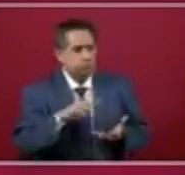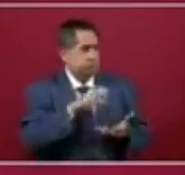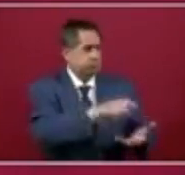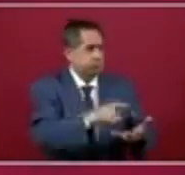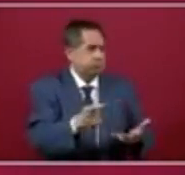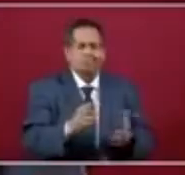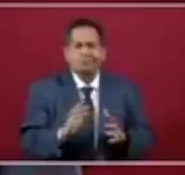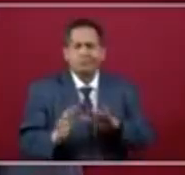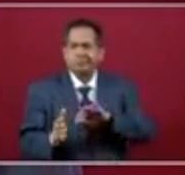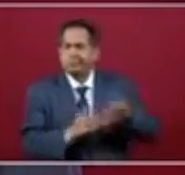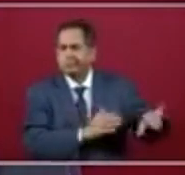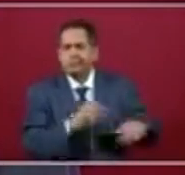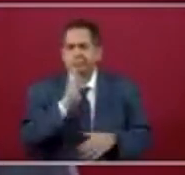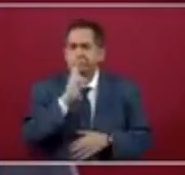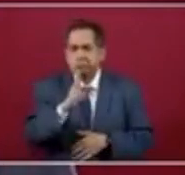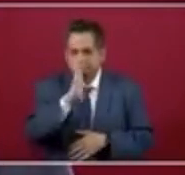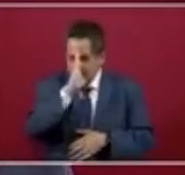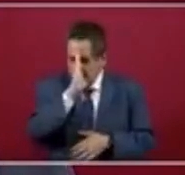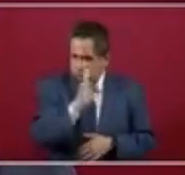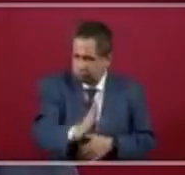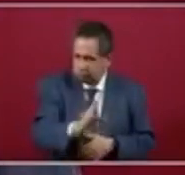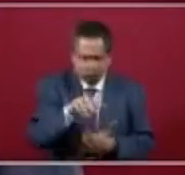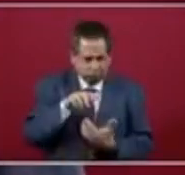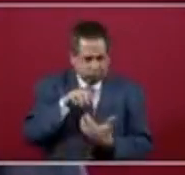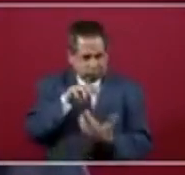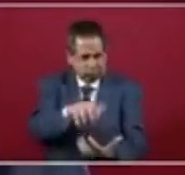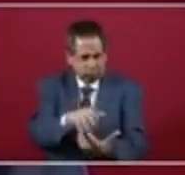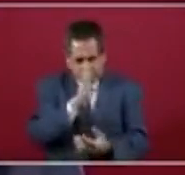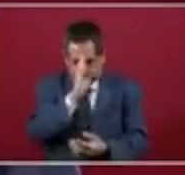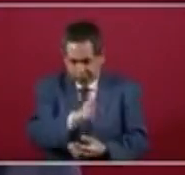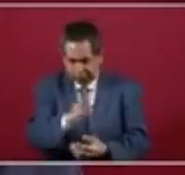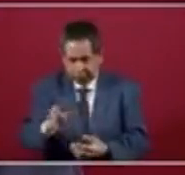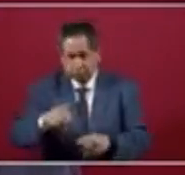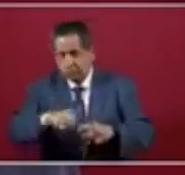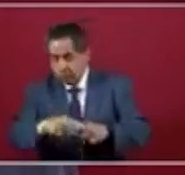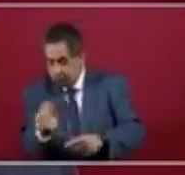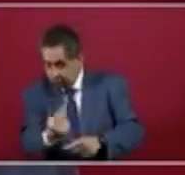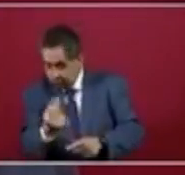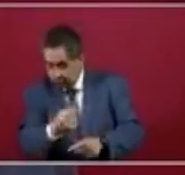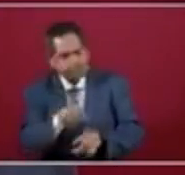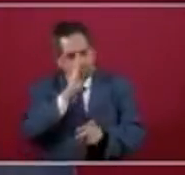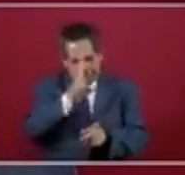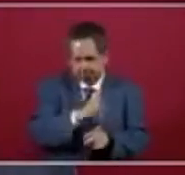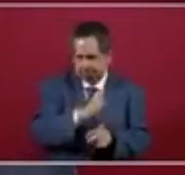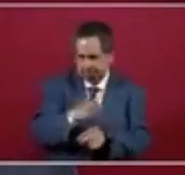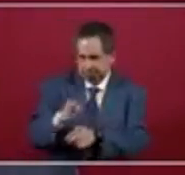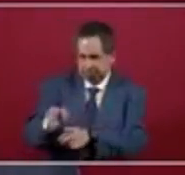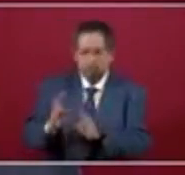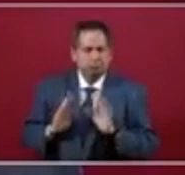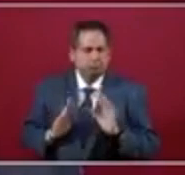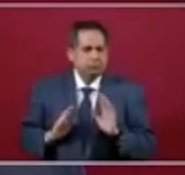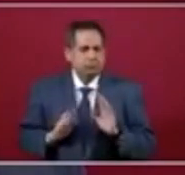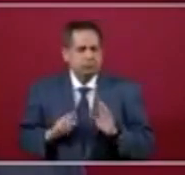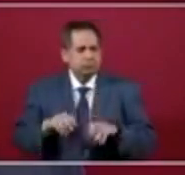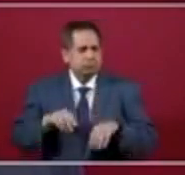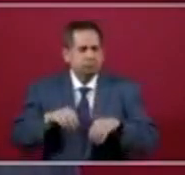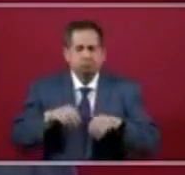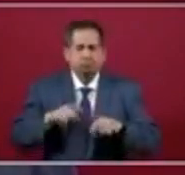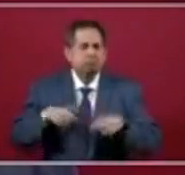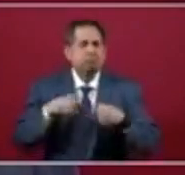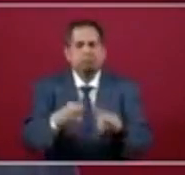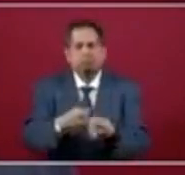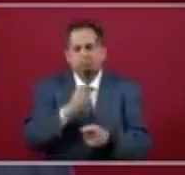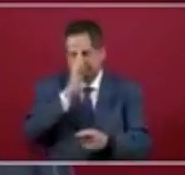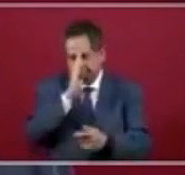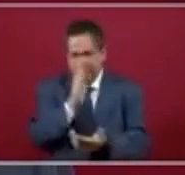los recursos destinados a quien lo necesita, se entreguen de